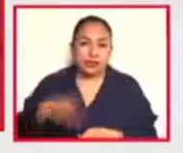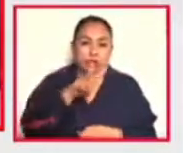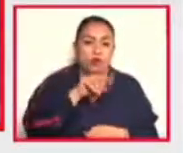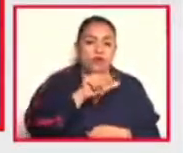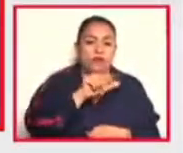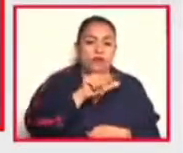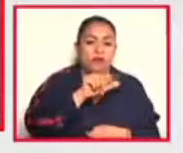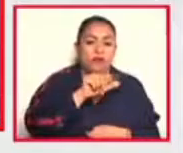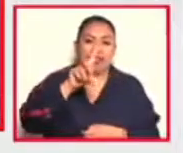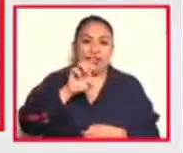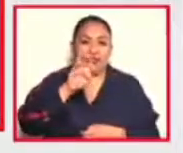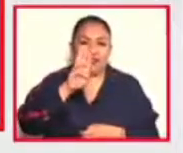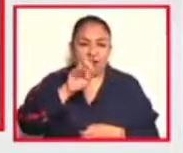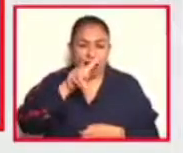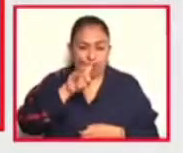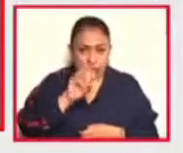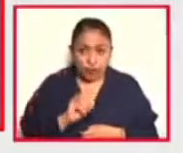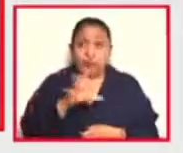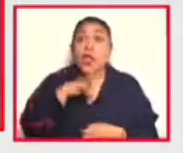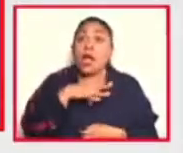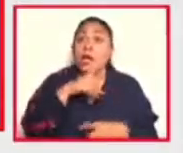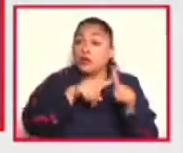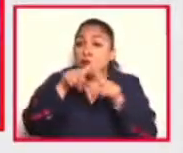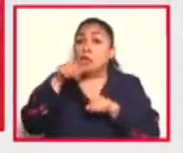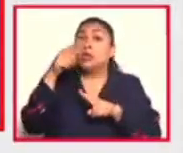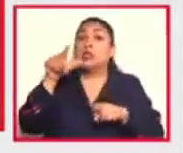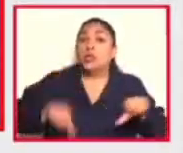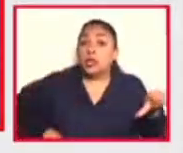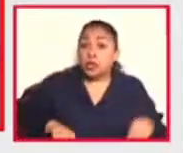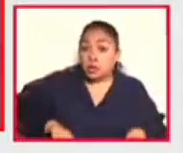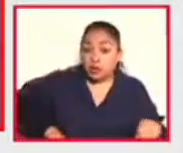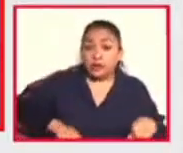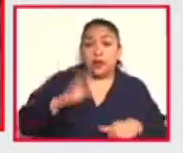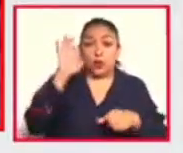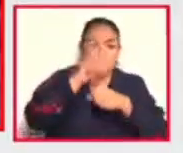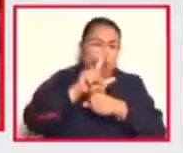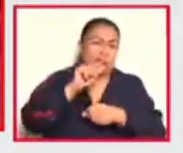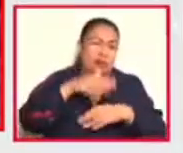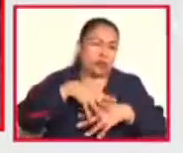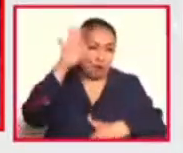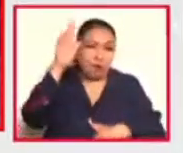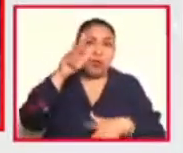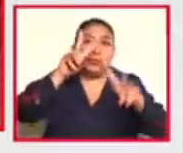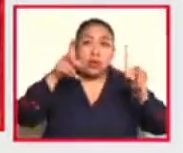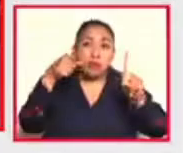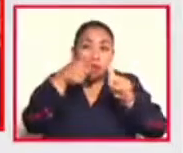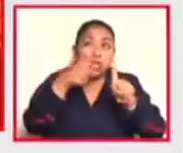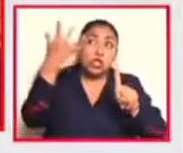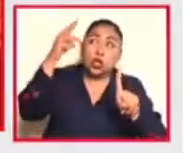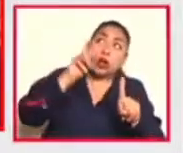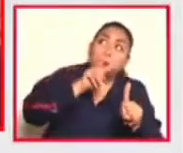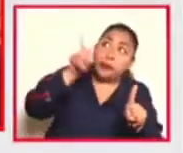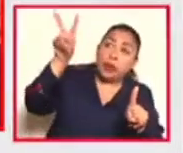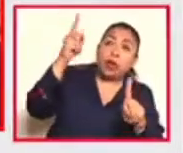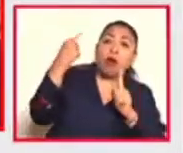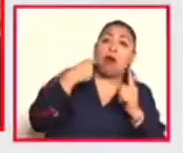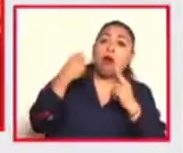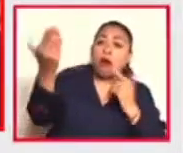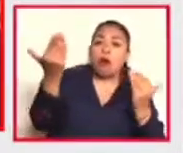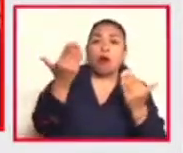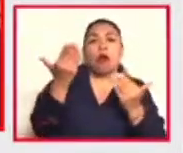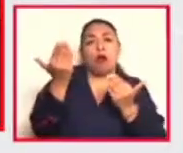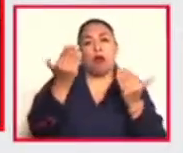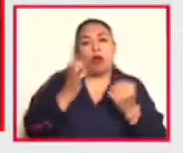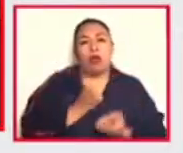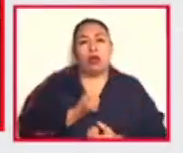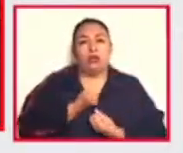año ofrece más de 70 actividades culturales bajo el eje temático Mirando al Sur, que busca generar un diálogo con expresiones culturales del sur